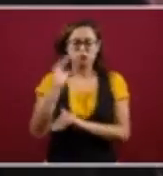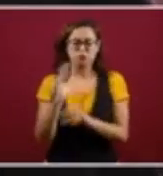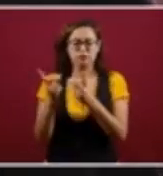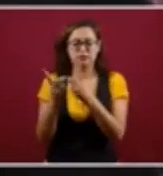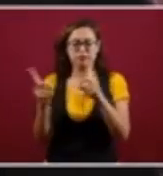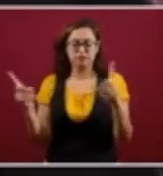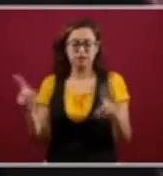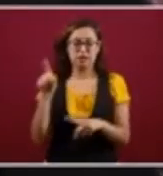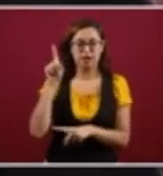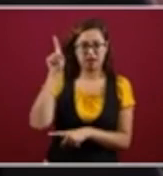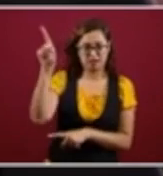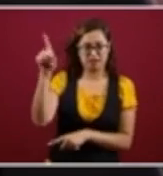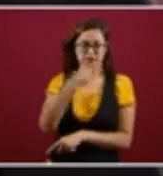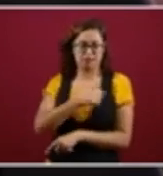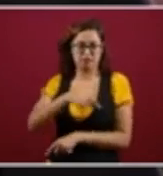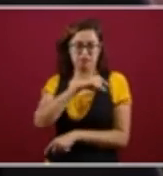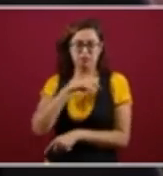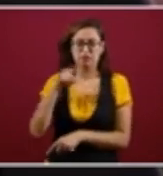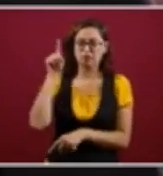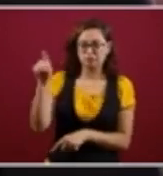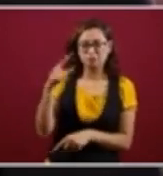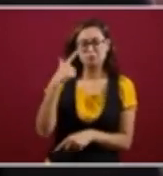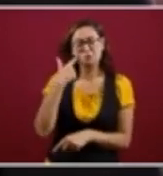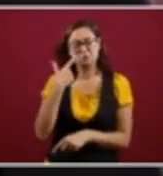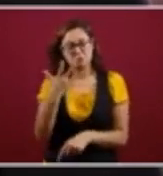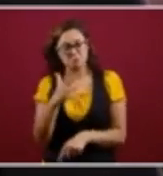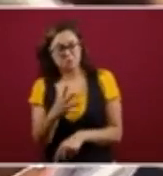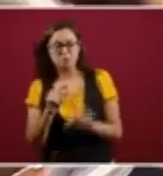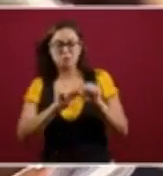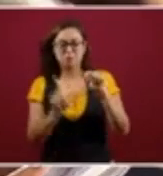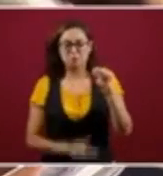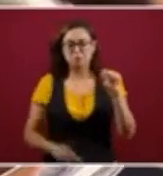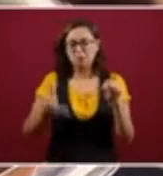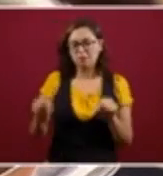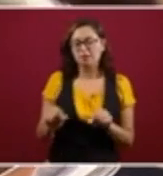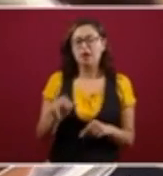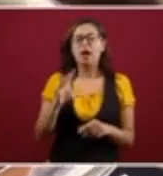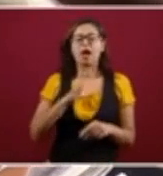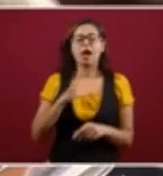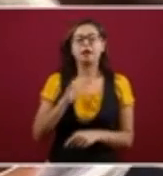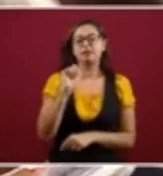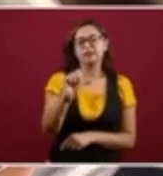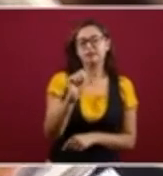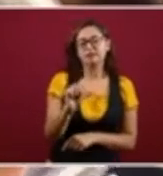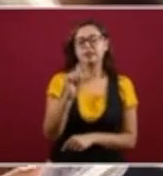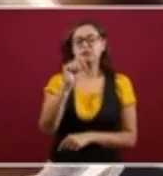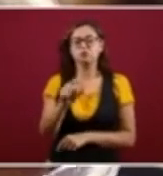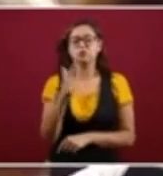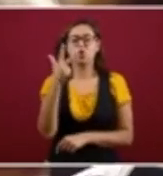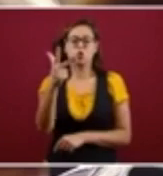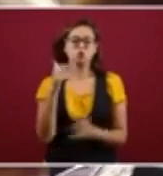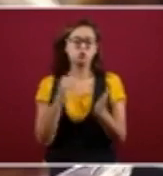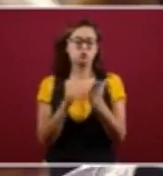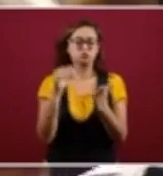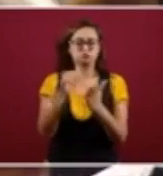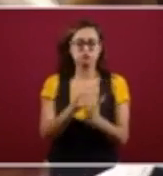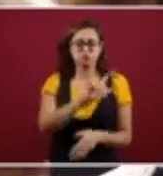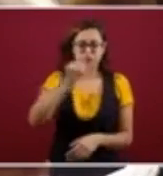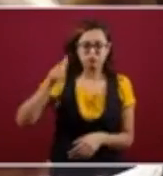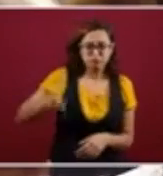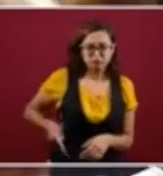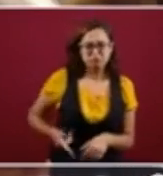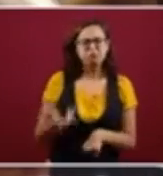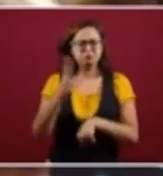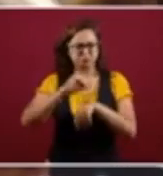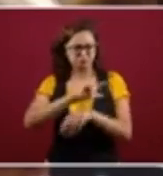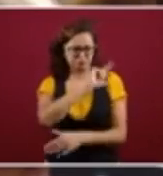sede en Ginebra, Suiza, estima que hay en nuestro país 16.8 millones de armas